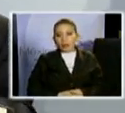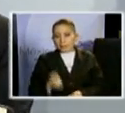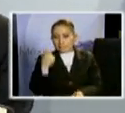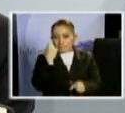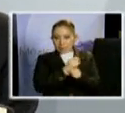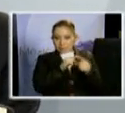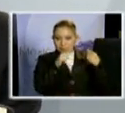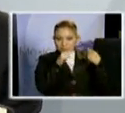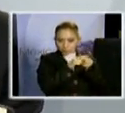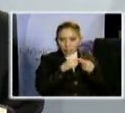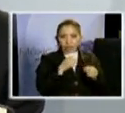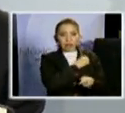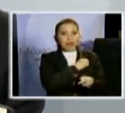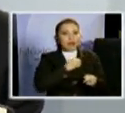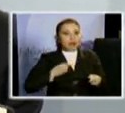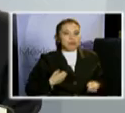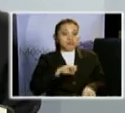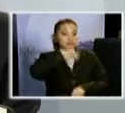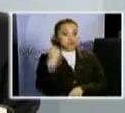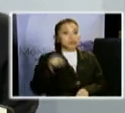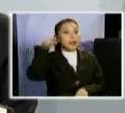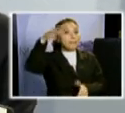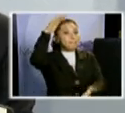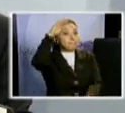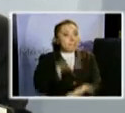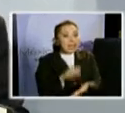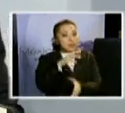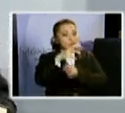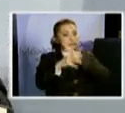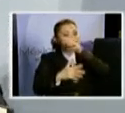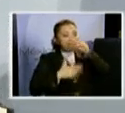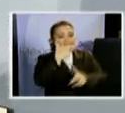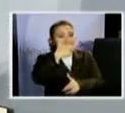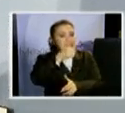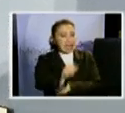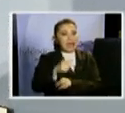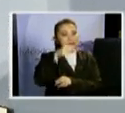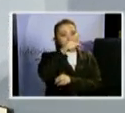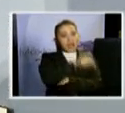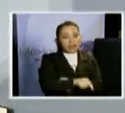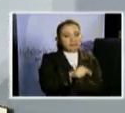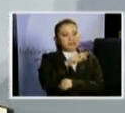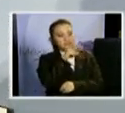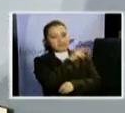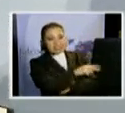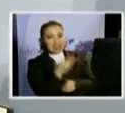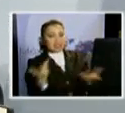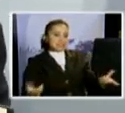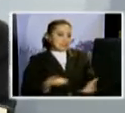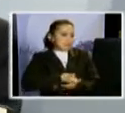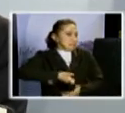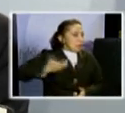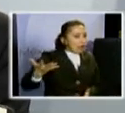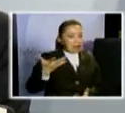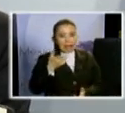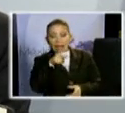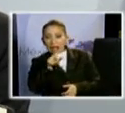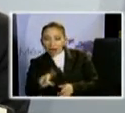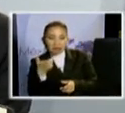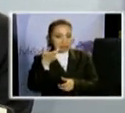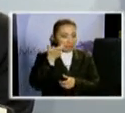Primero, el cumplimiento de las obligaciones de reducciones de concentración de gases fue considerado altamente costoso en